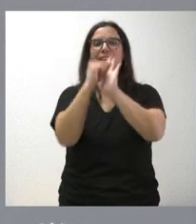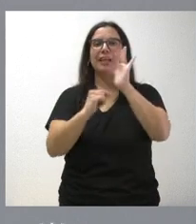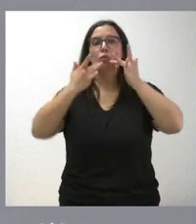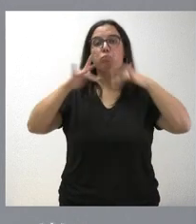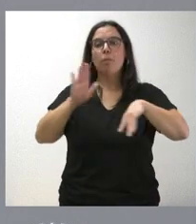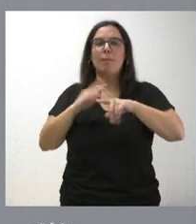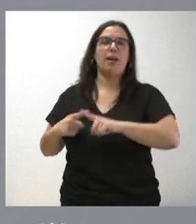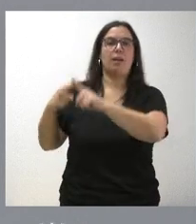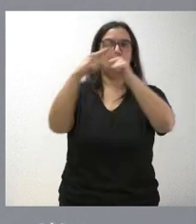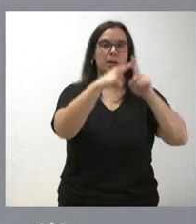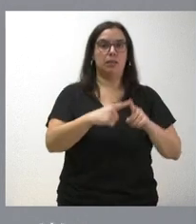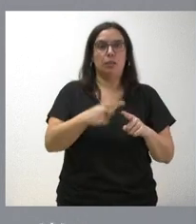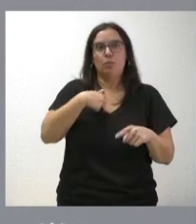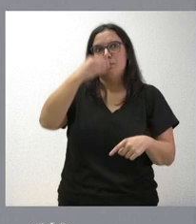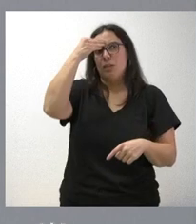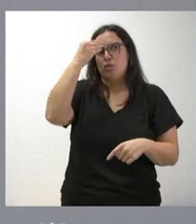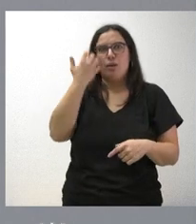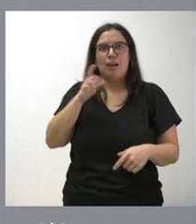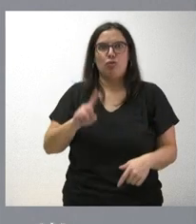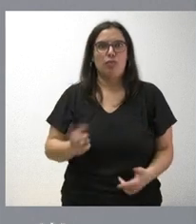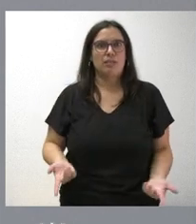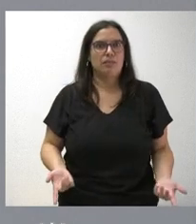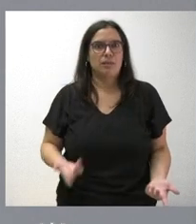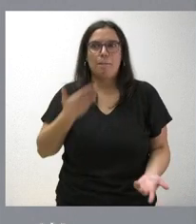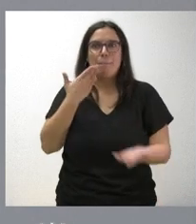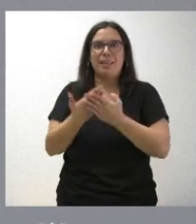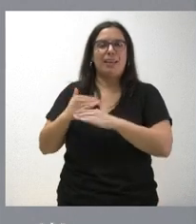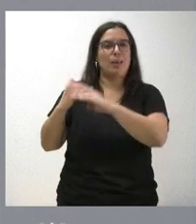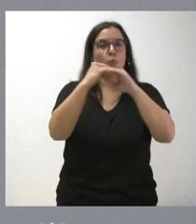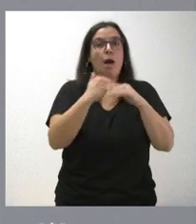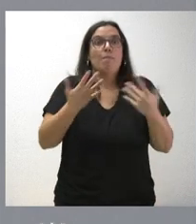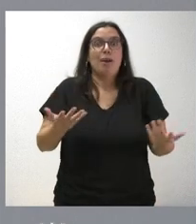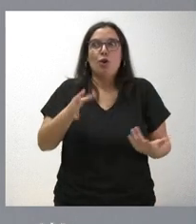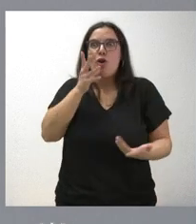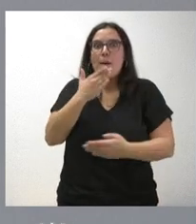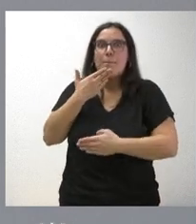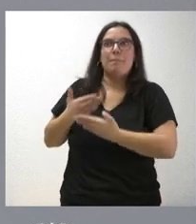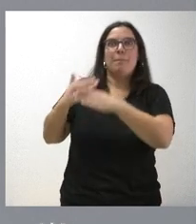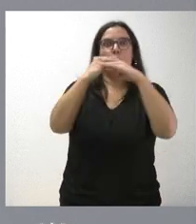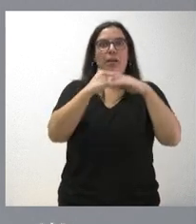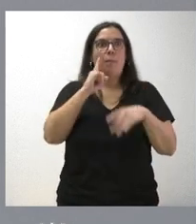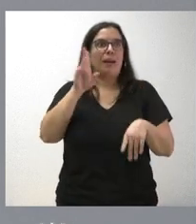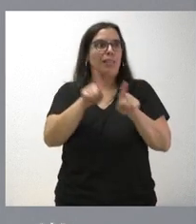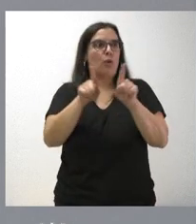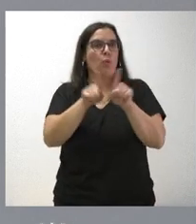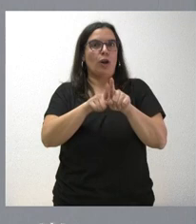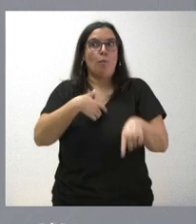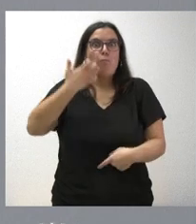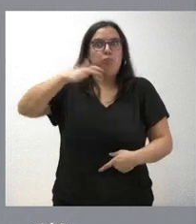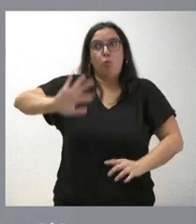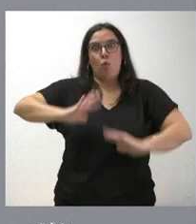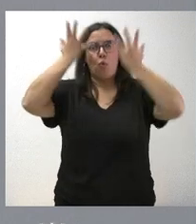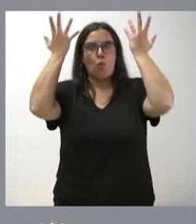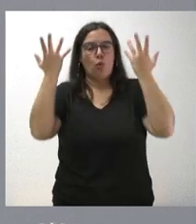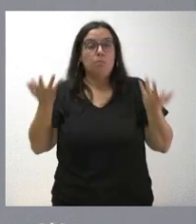que esto que estamos pidiendo no es nada extraño es pedir igualdad lo que pasa es que ahora pedir igualdad entre españoles parece revol ionario